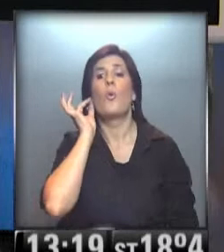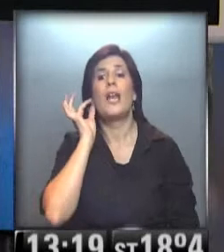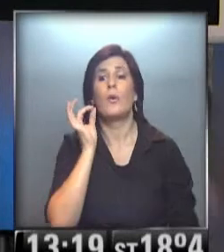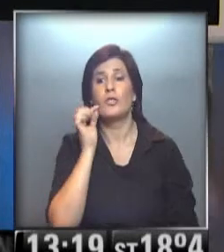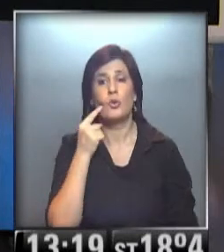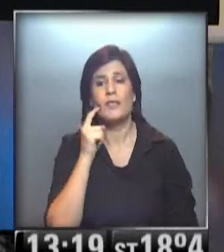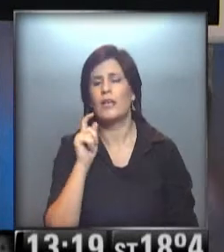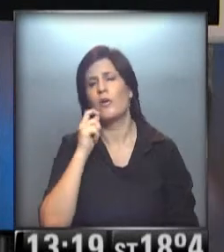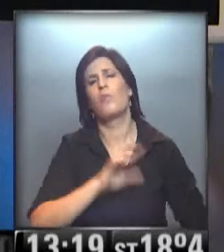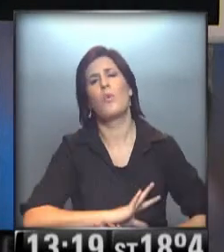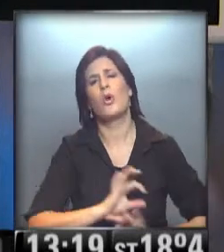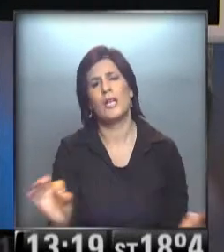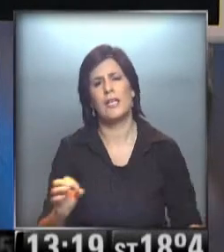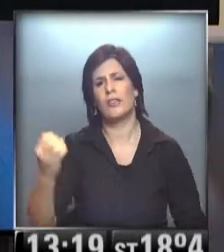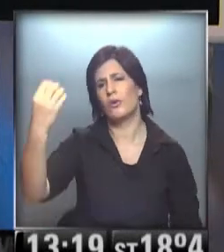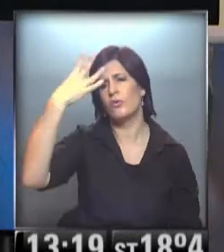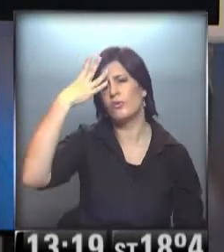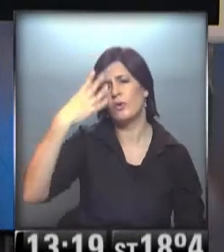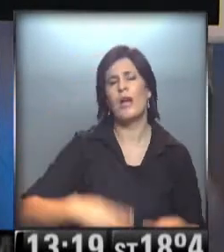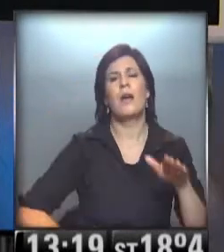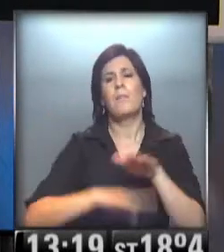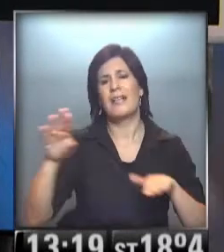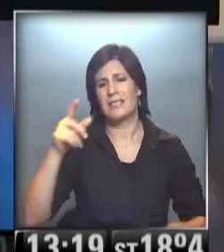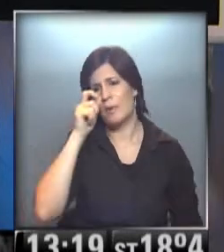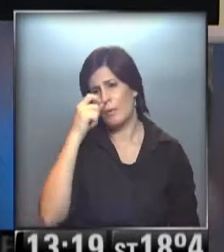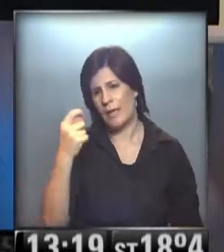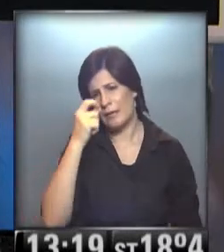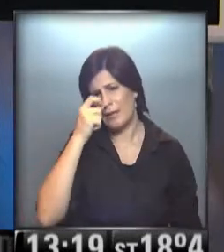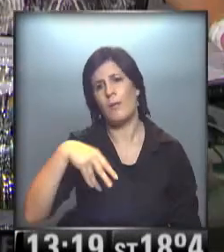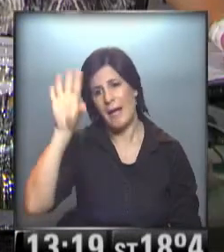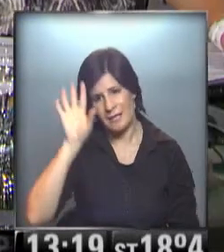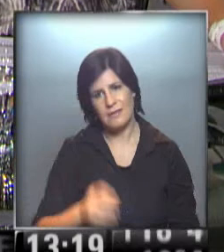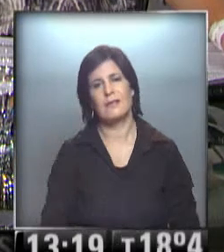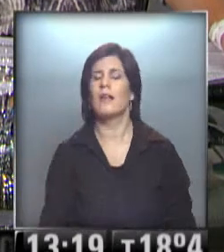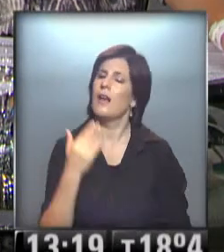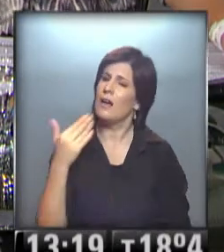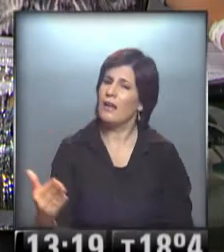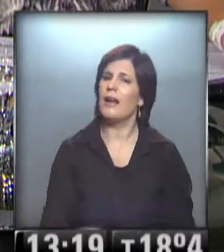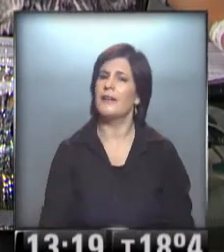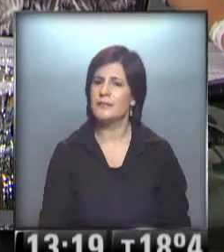condiciones meteorológicas con temperaturas máximas que van a superar los 20 grados. Gracias, Gaby.